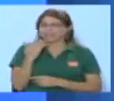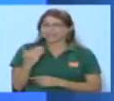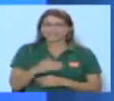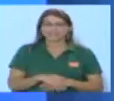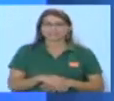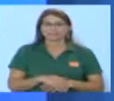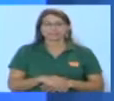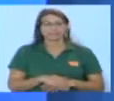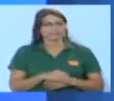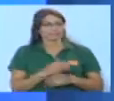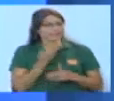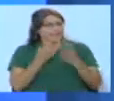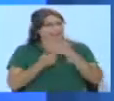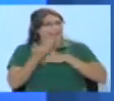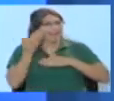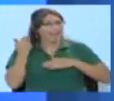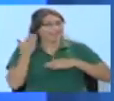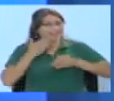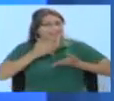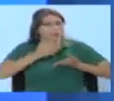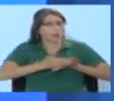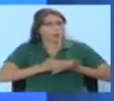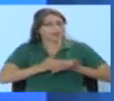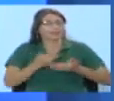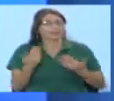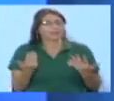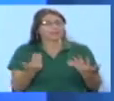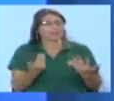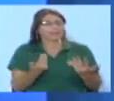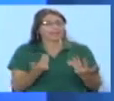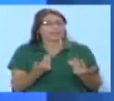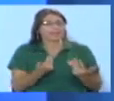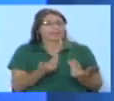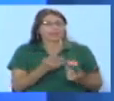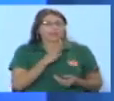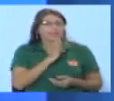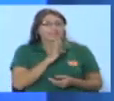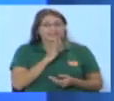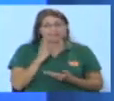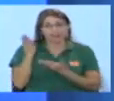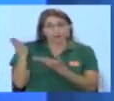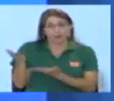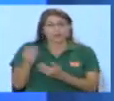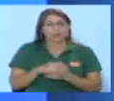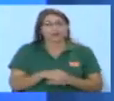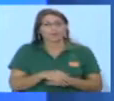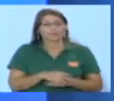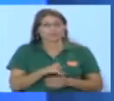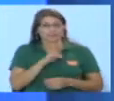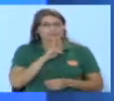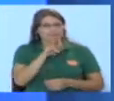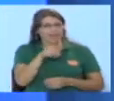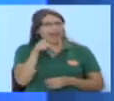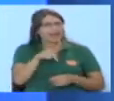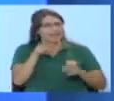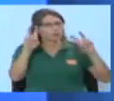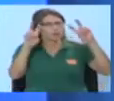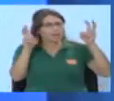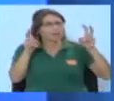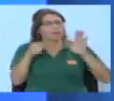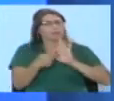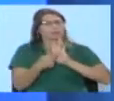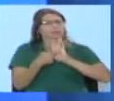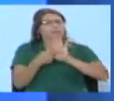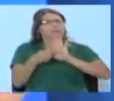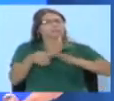Manuel, antes de irnos al corte y un poco de lo que se estaban refiriendo ahora en la réplica, efectivamente aquí hay un tema de transparencia, uh-huh.